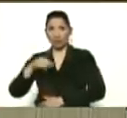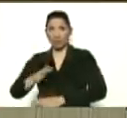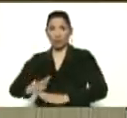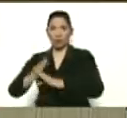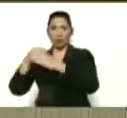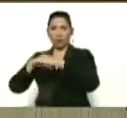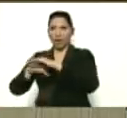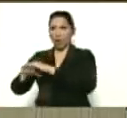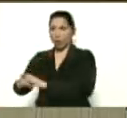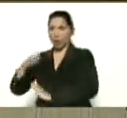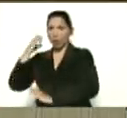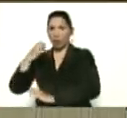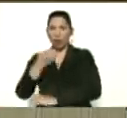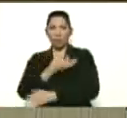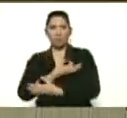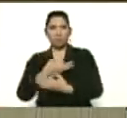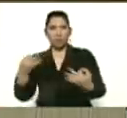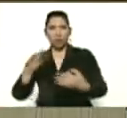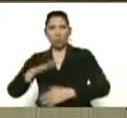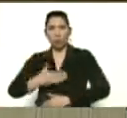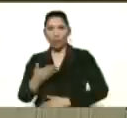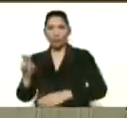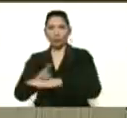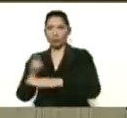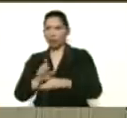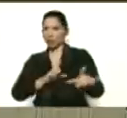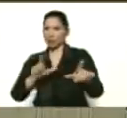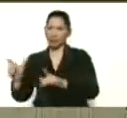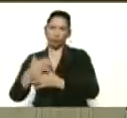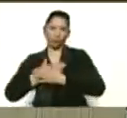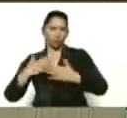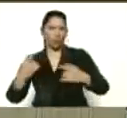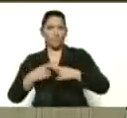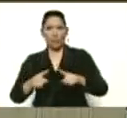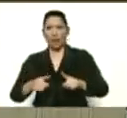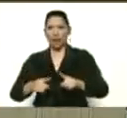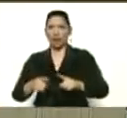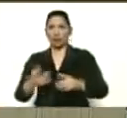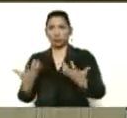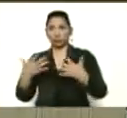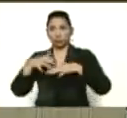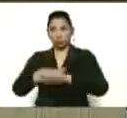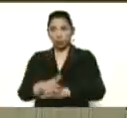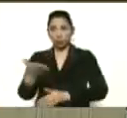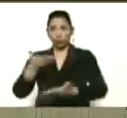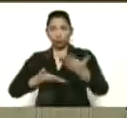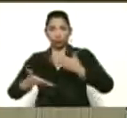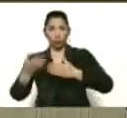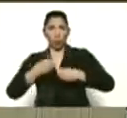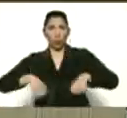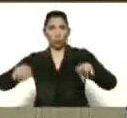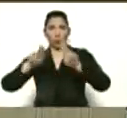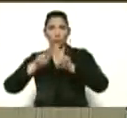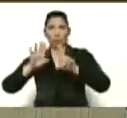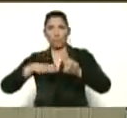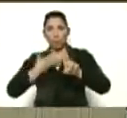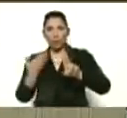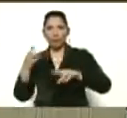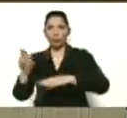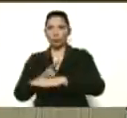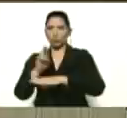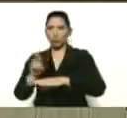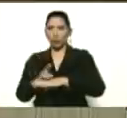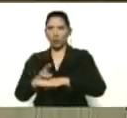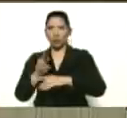y que perfectamente podrían utilizarse? Nosotros estamos listos y dispuestos para que a través del mecanismo multilateral de Naciones Unidas puedan utilizarse